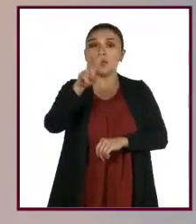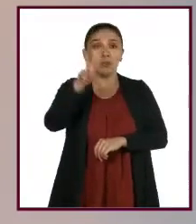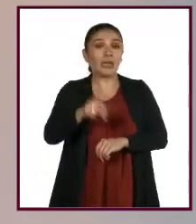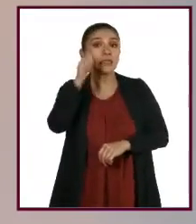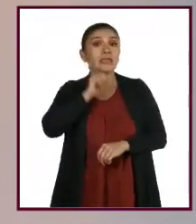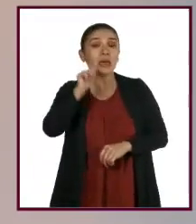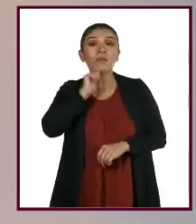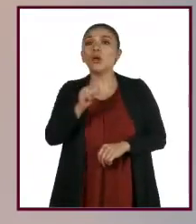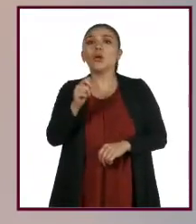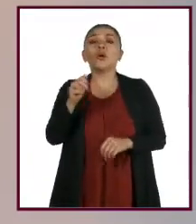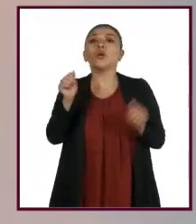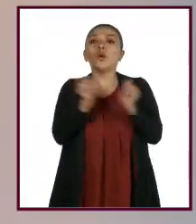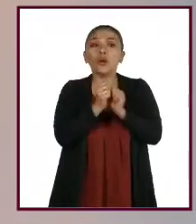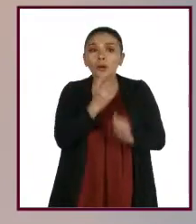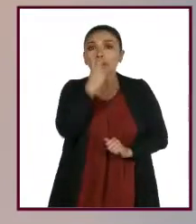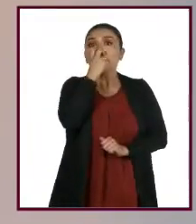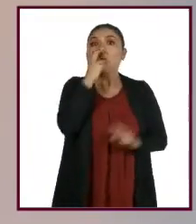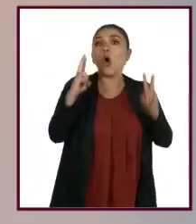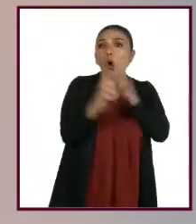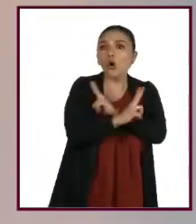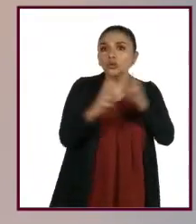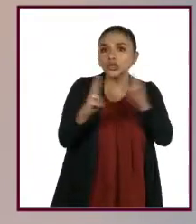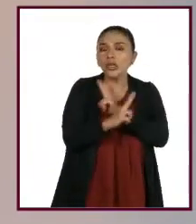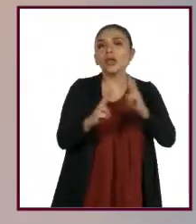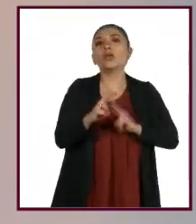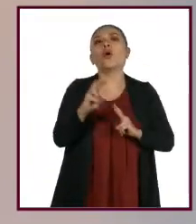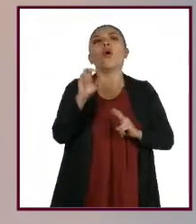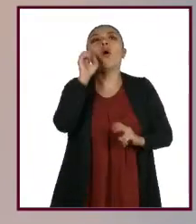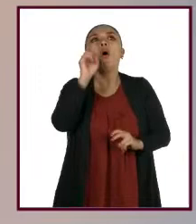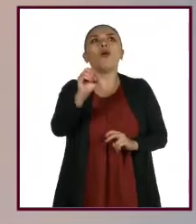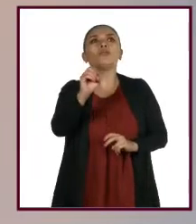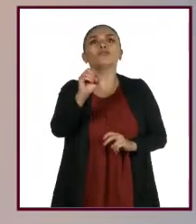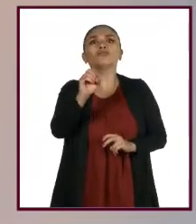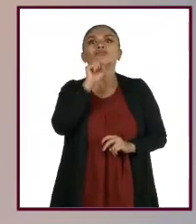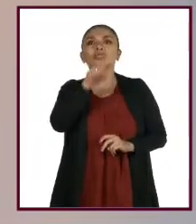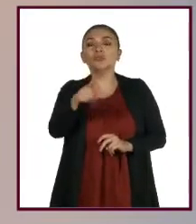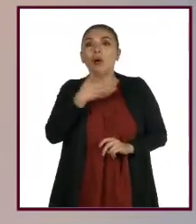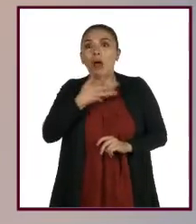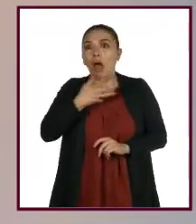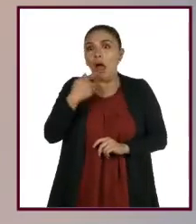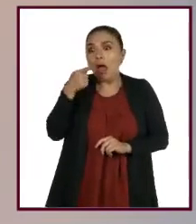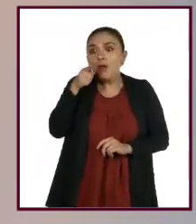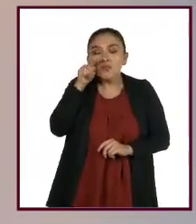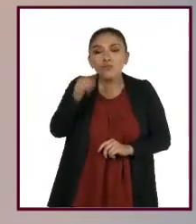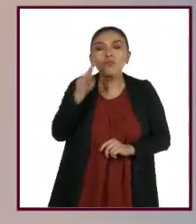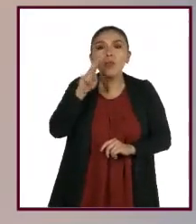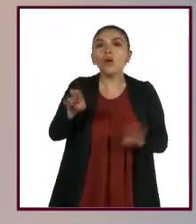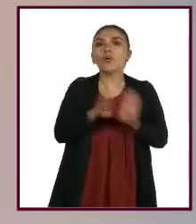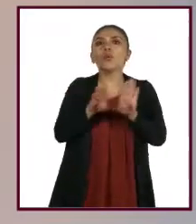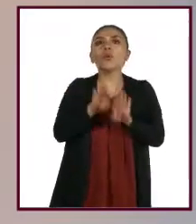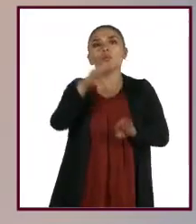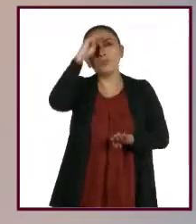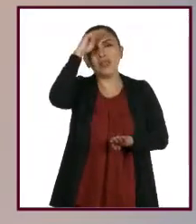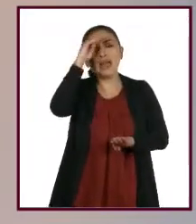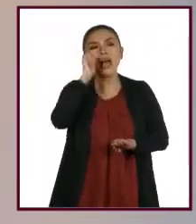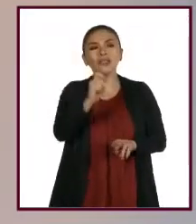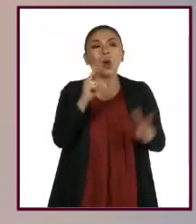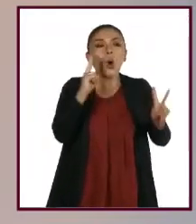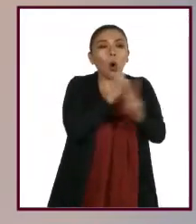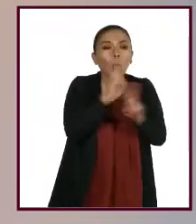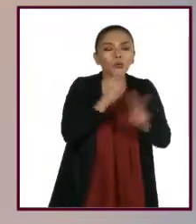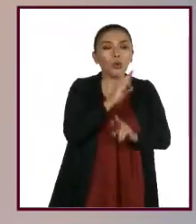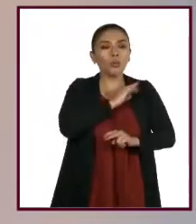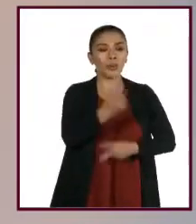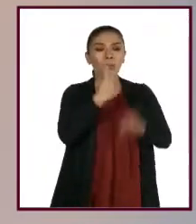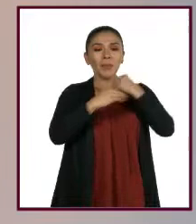siempre el uso, aunque sea de oxígeno y que esté hasta vinculado con esta situación de oxígeno, vida, de